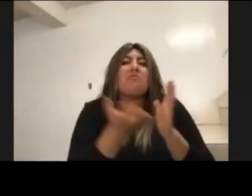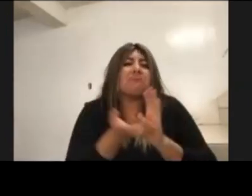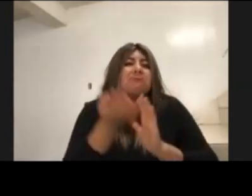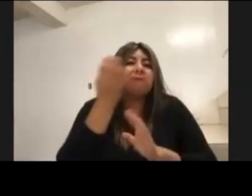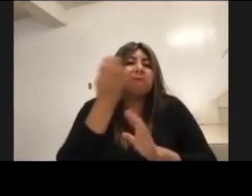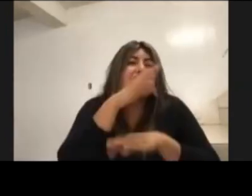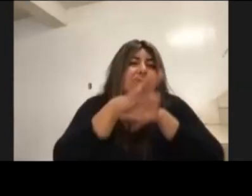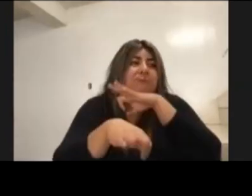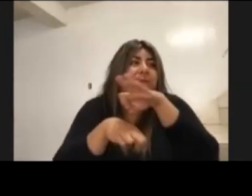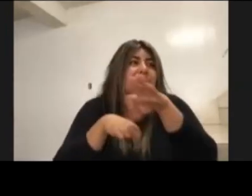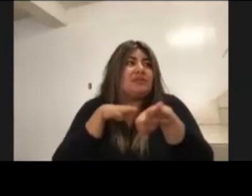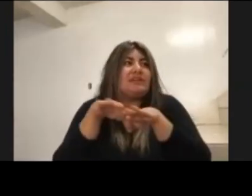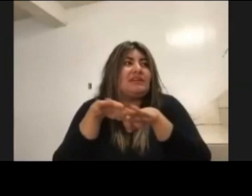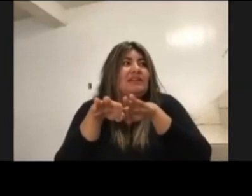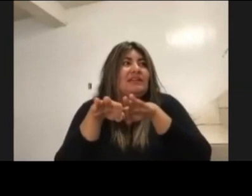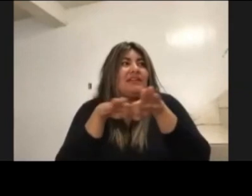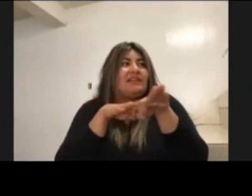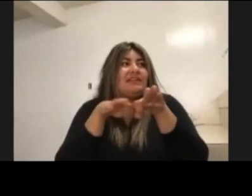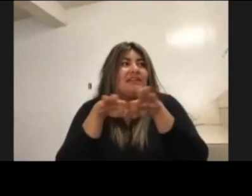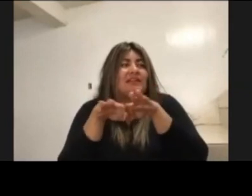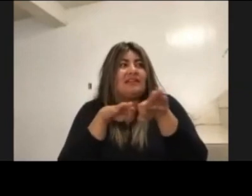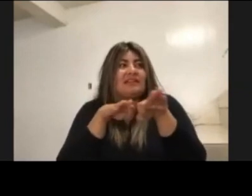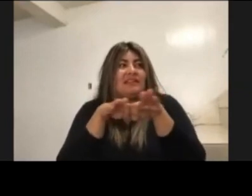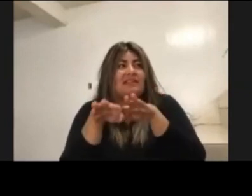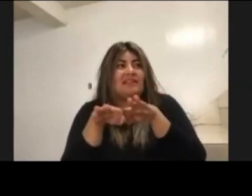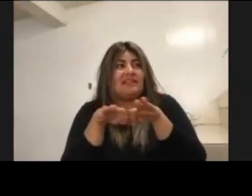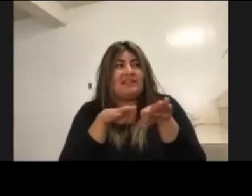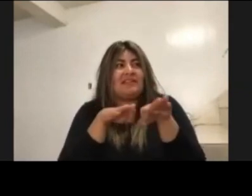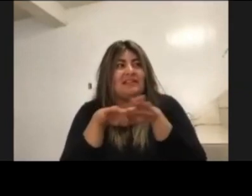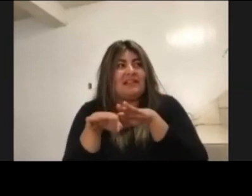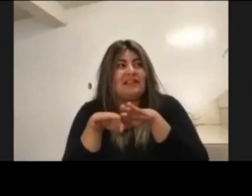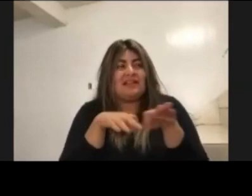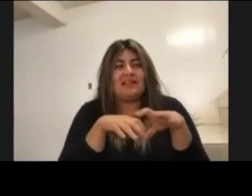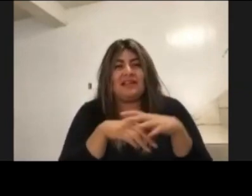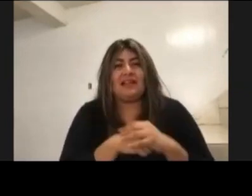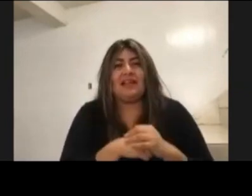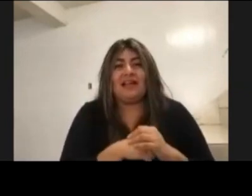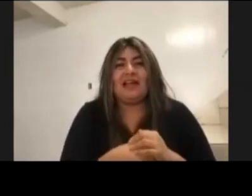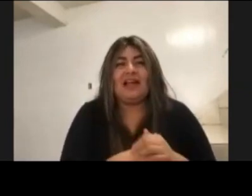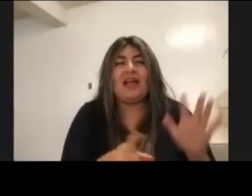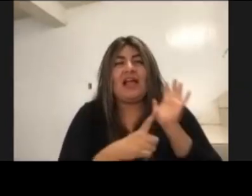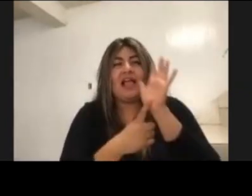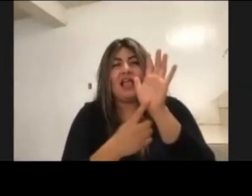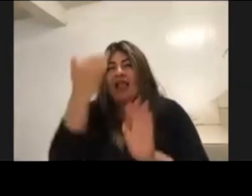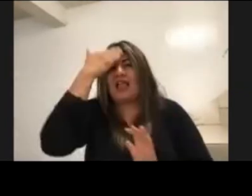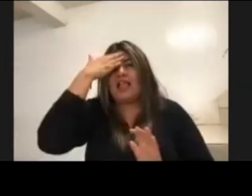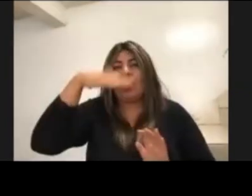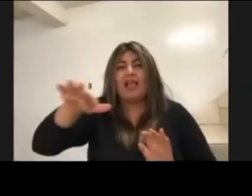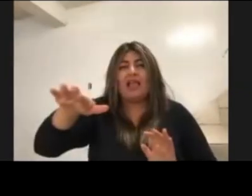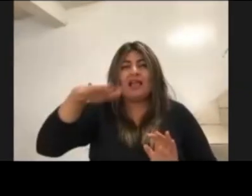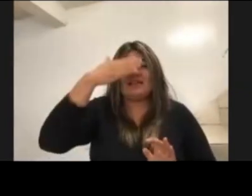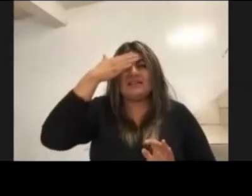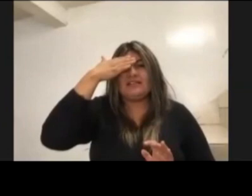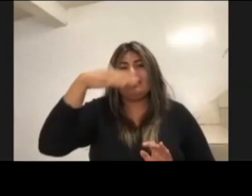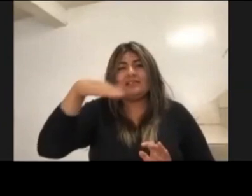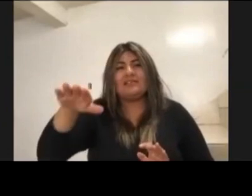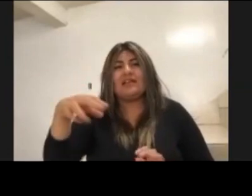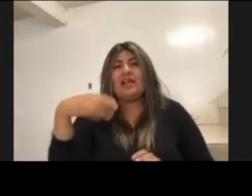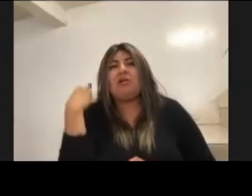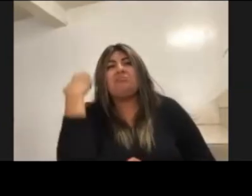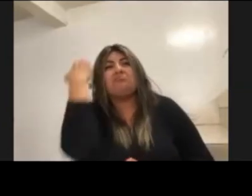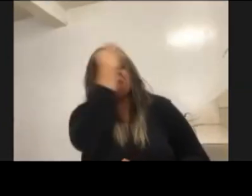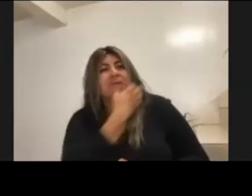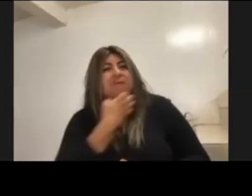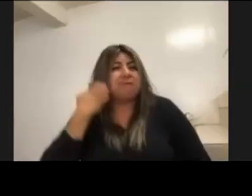sus posibilidades y generan una ficha de conocimiento que puede ser un examen parcial o